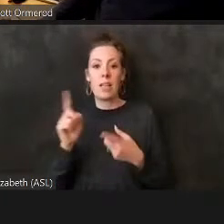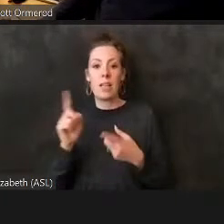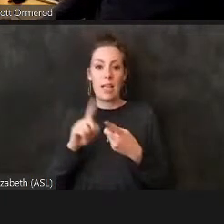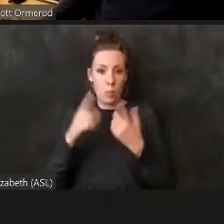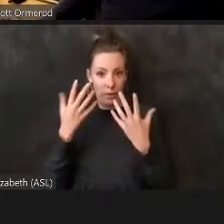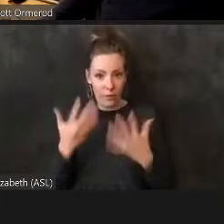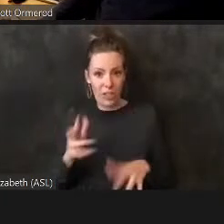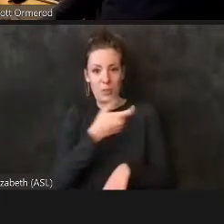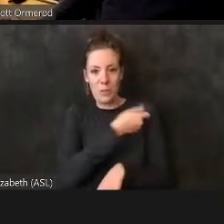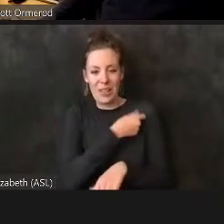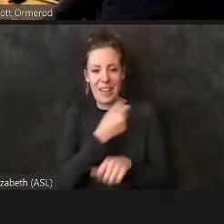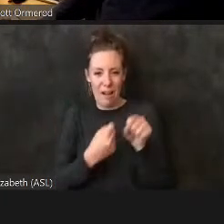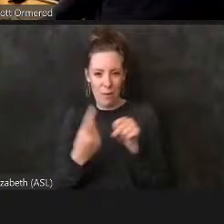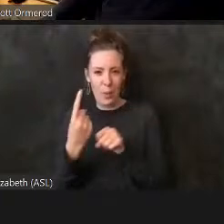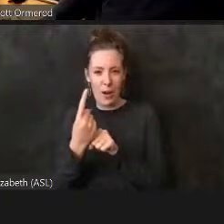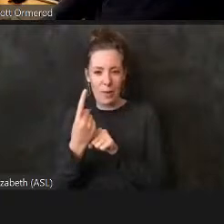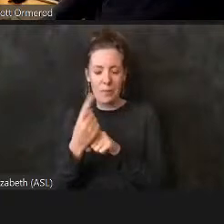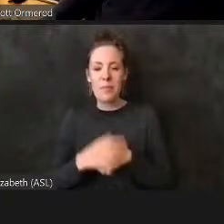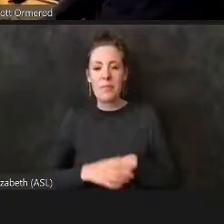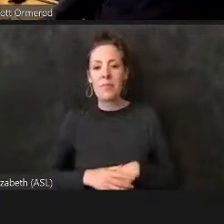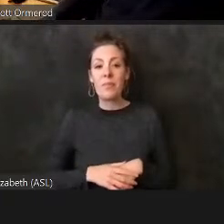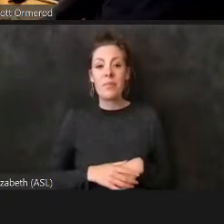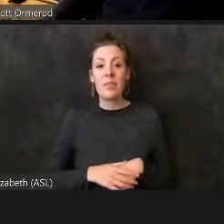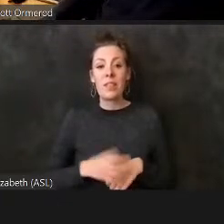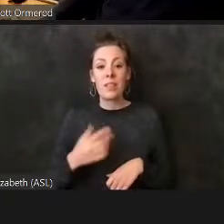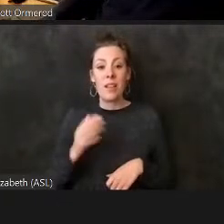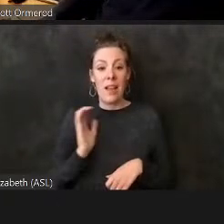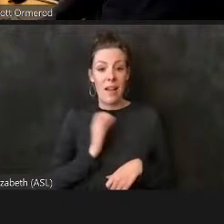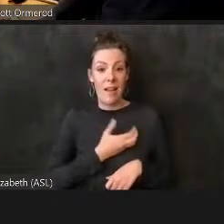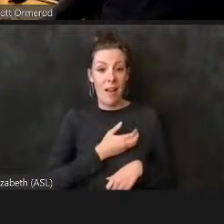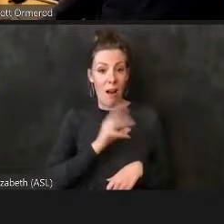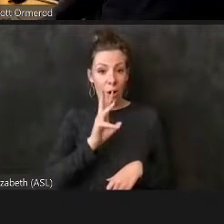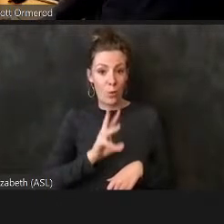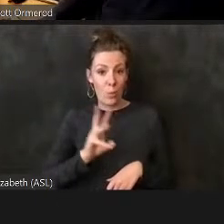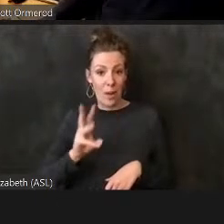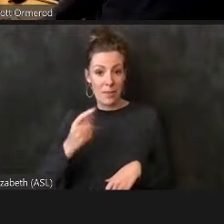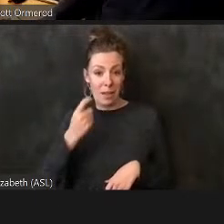y trabajamos a través de todo el mundo,